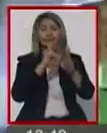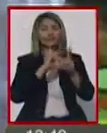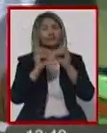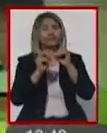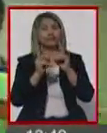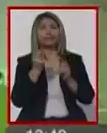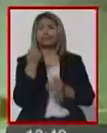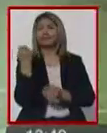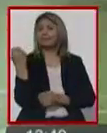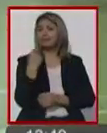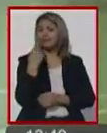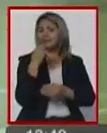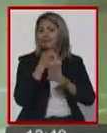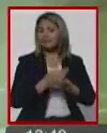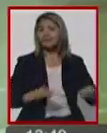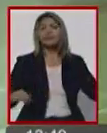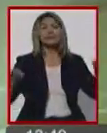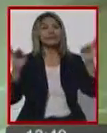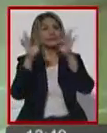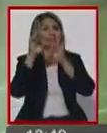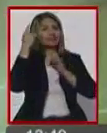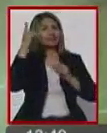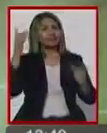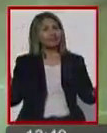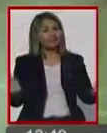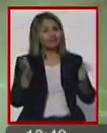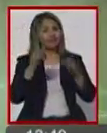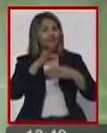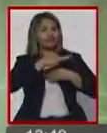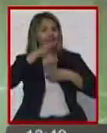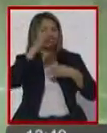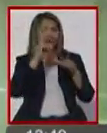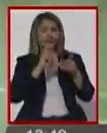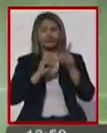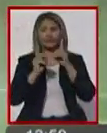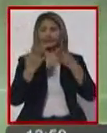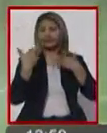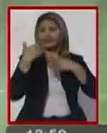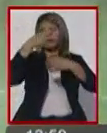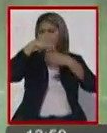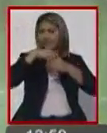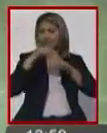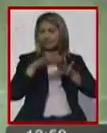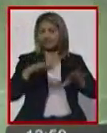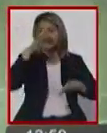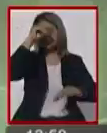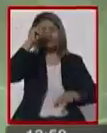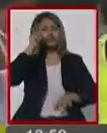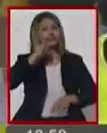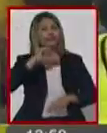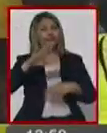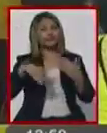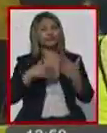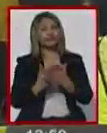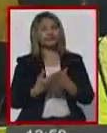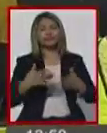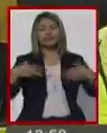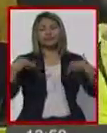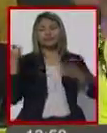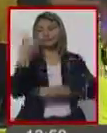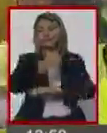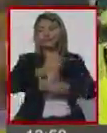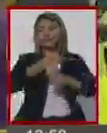deportivas son muy, muy importantes para incentivar el espíritu deportivo que tienen los niños, niñas, como todo ser humano. ¡Feliz!